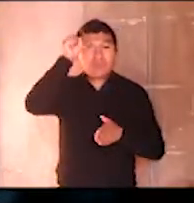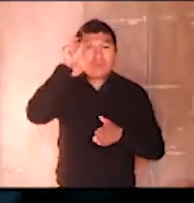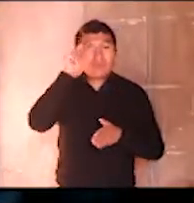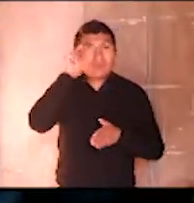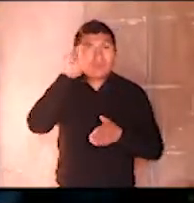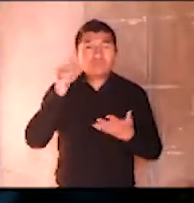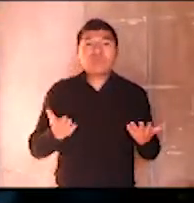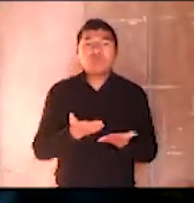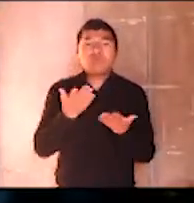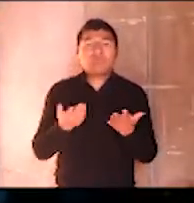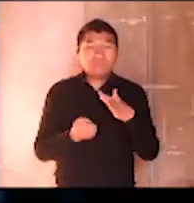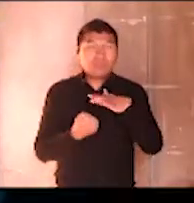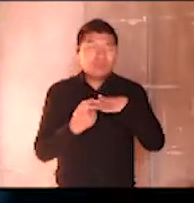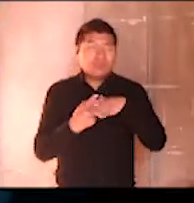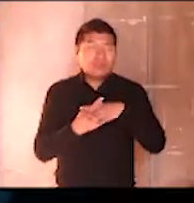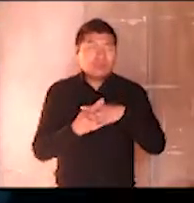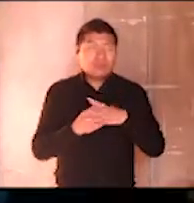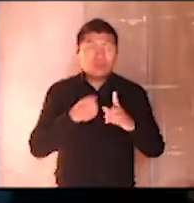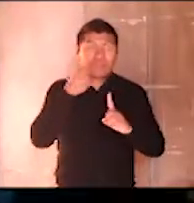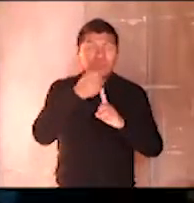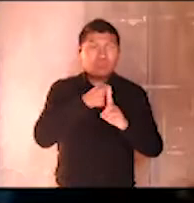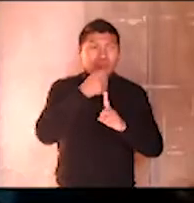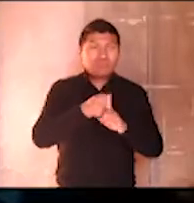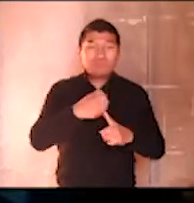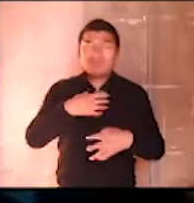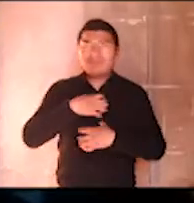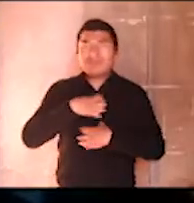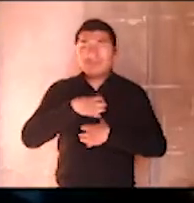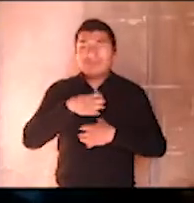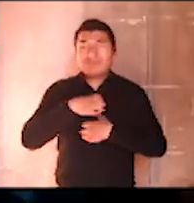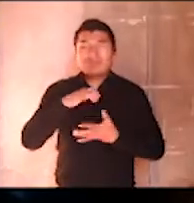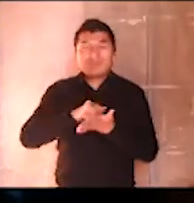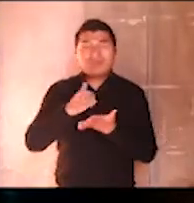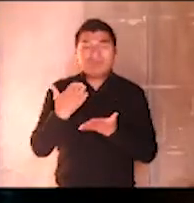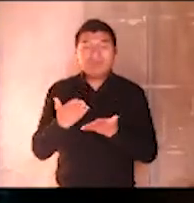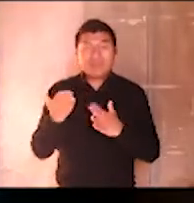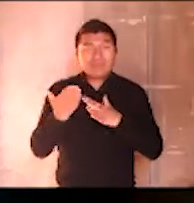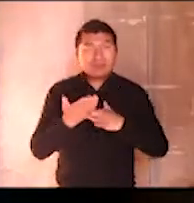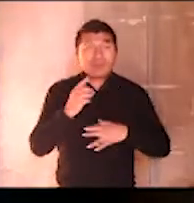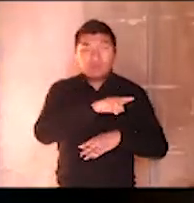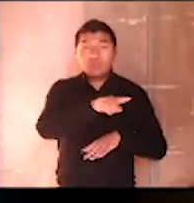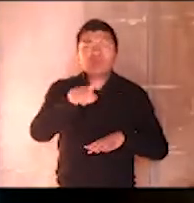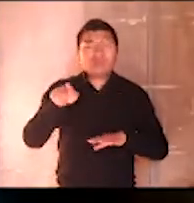¿de dónde provienen las luchas y las querellas que hay entre ustedes?